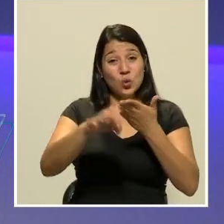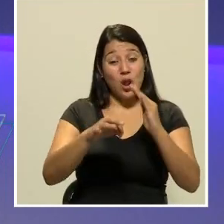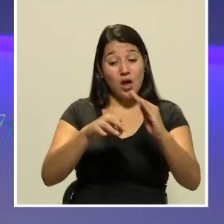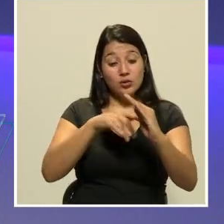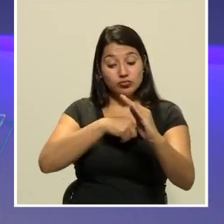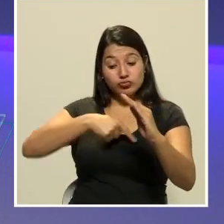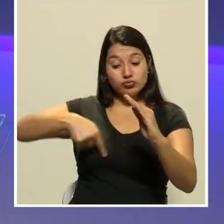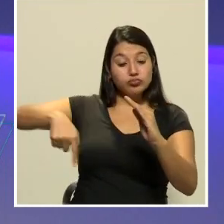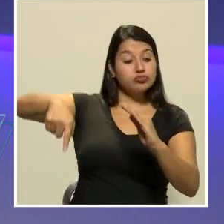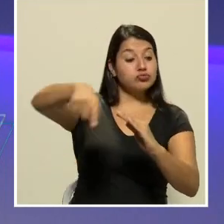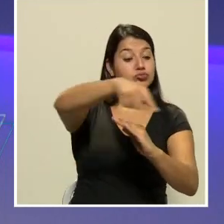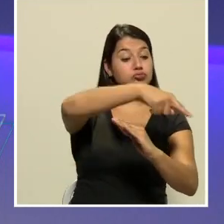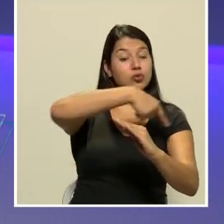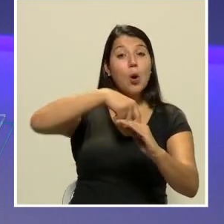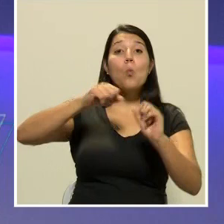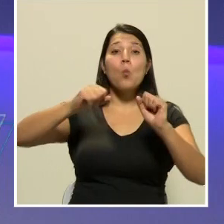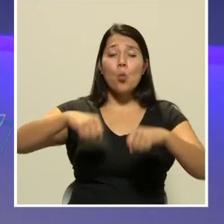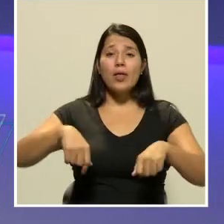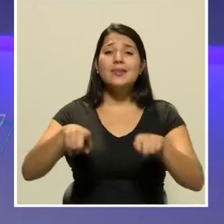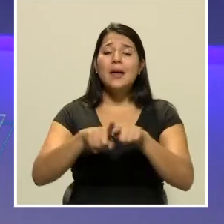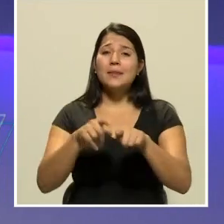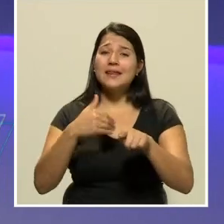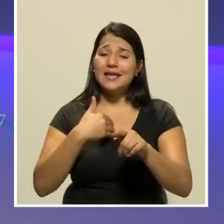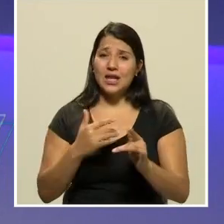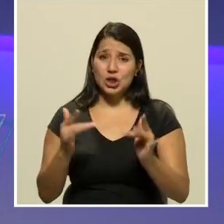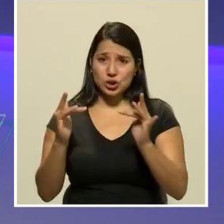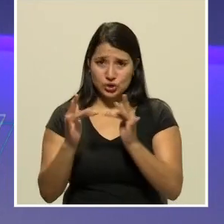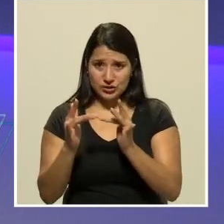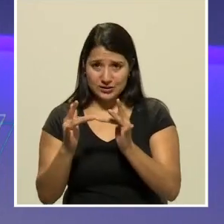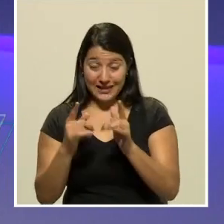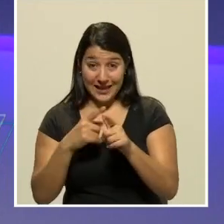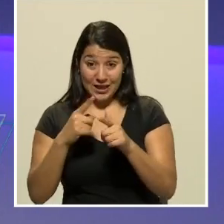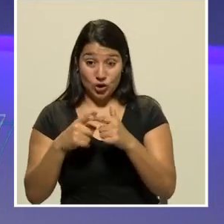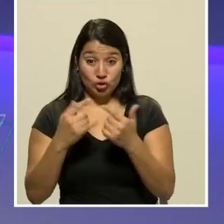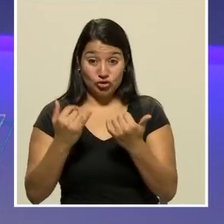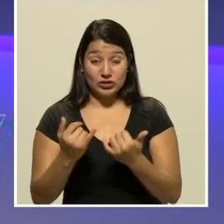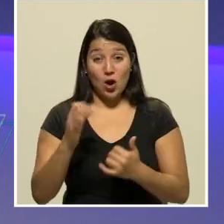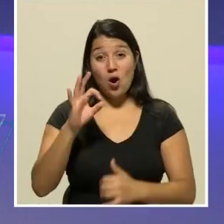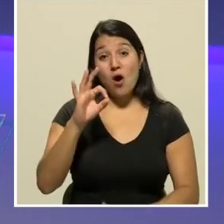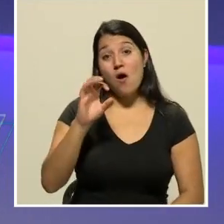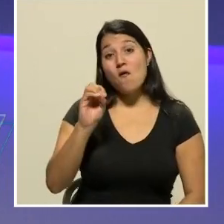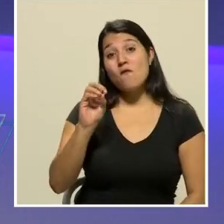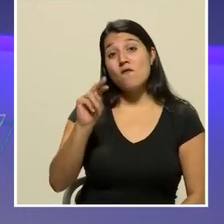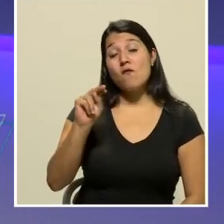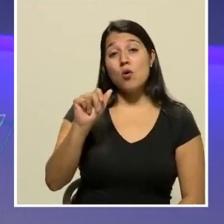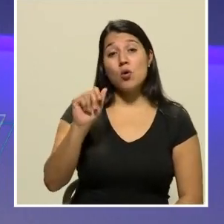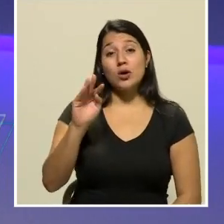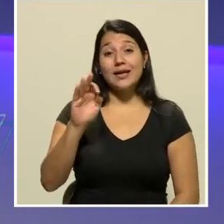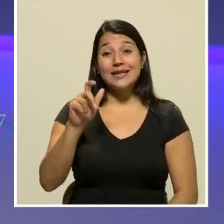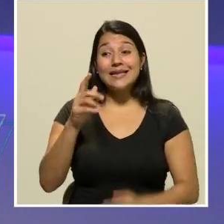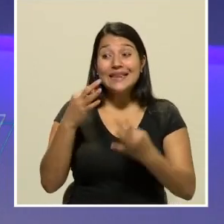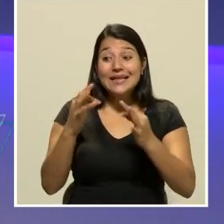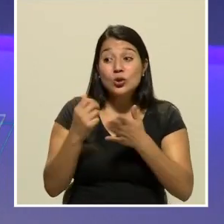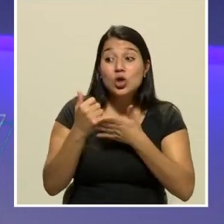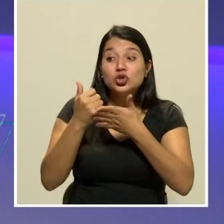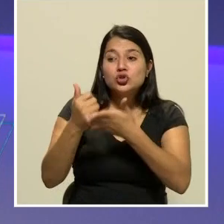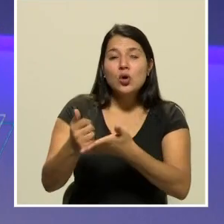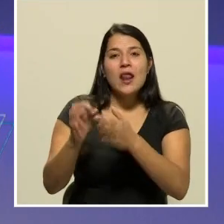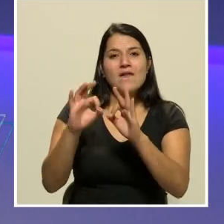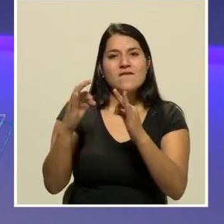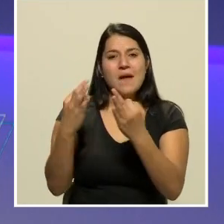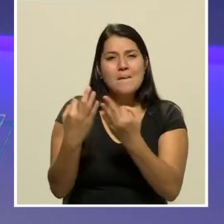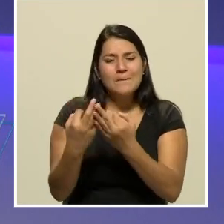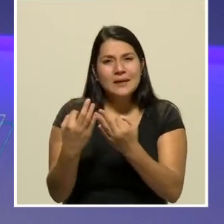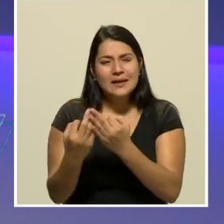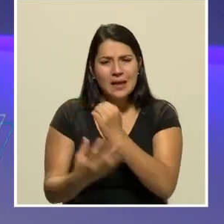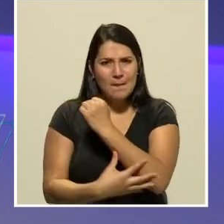Entonces ya tenemos dos opciones: Fonatel focalizando a familias de bajos ingresos y de zonas muy rurales,